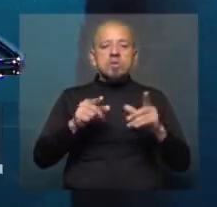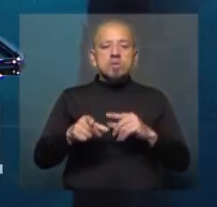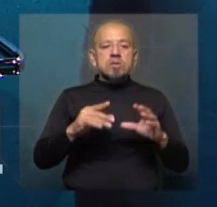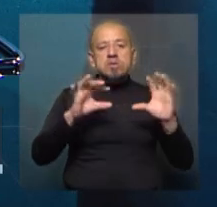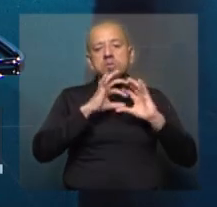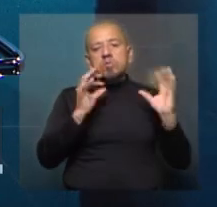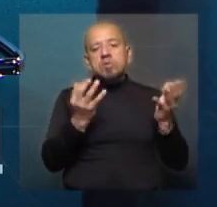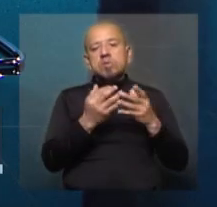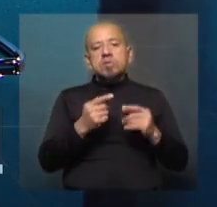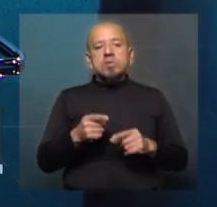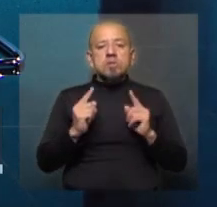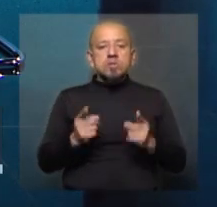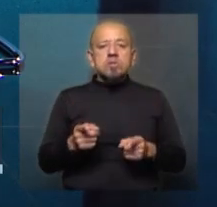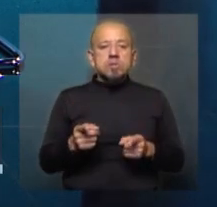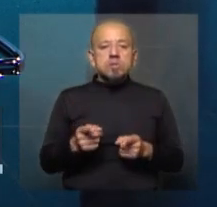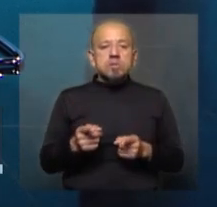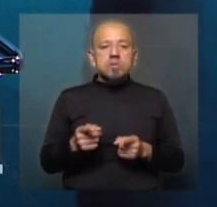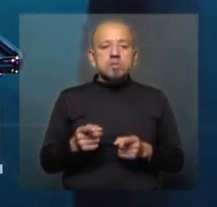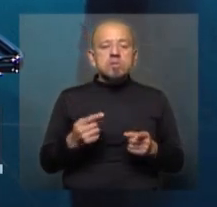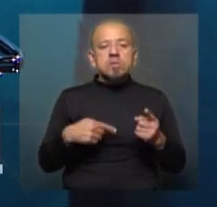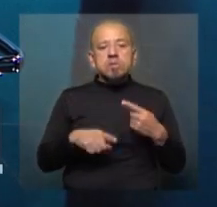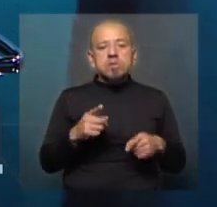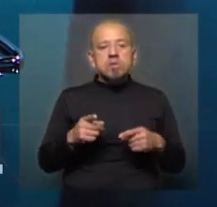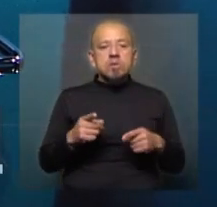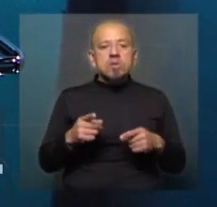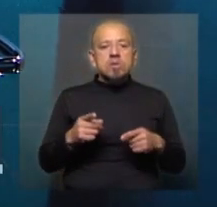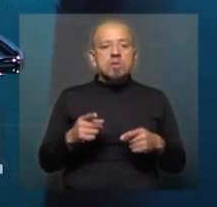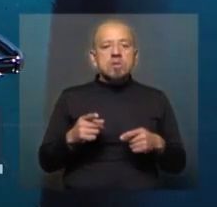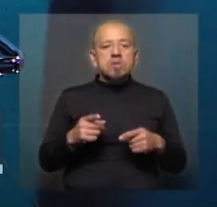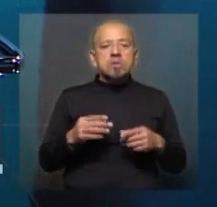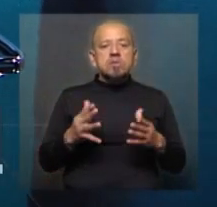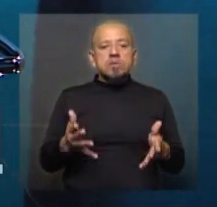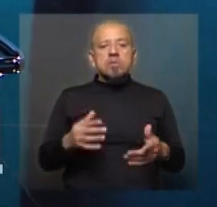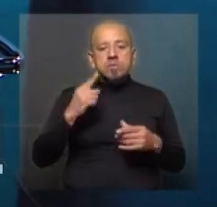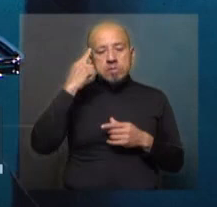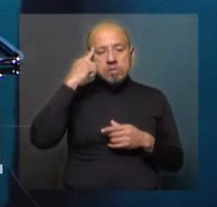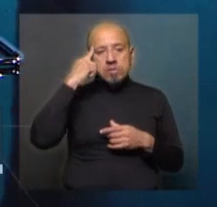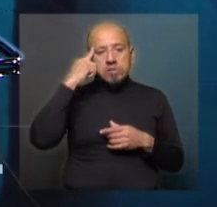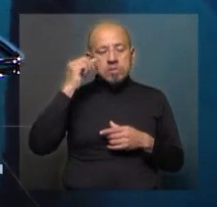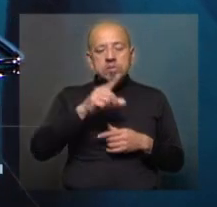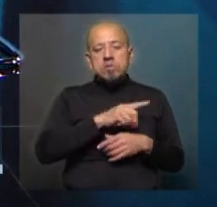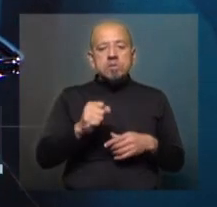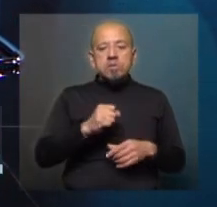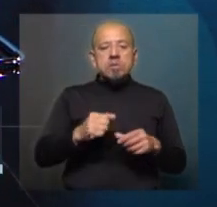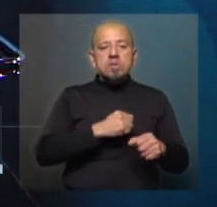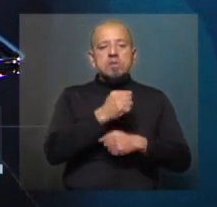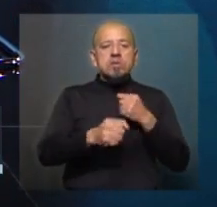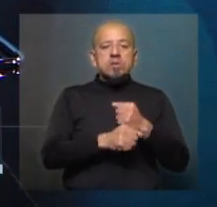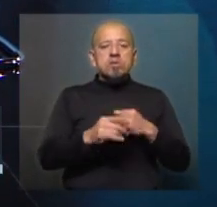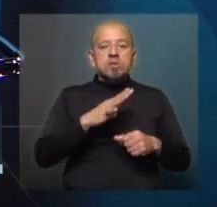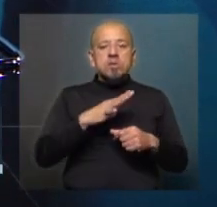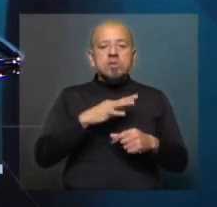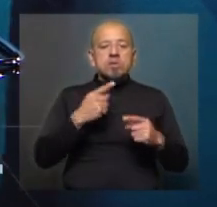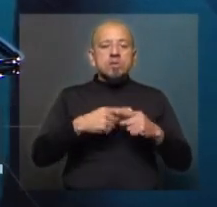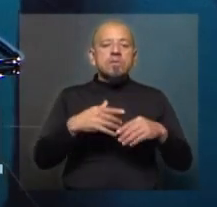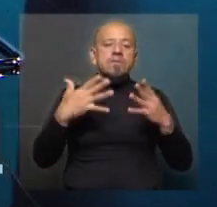mundial seguramente aunque no lo vivieran pensaron que a los 100 años iba a haber un gran festejo